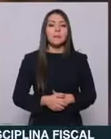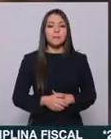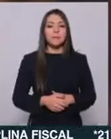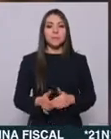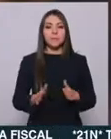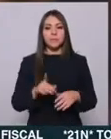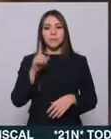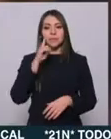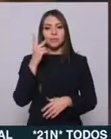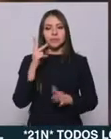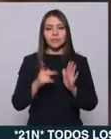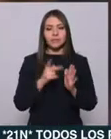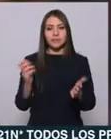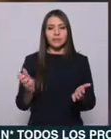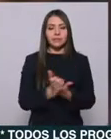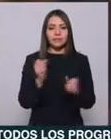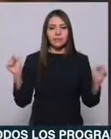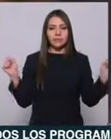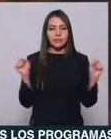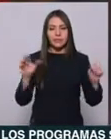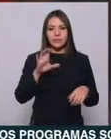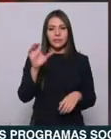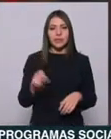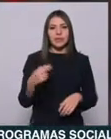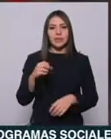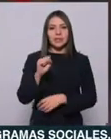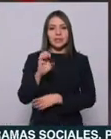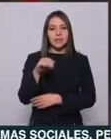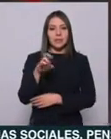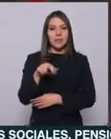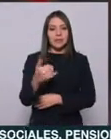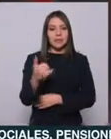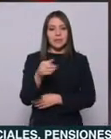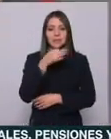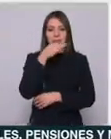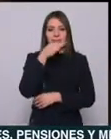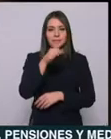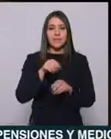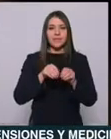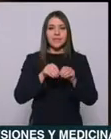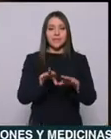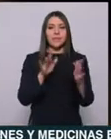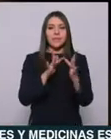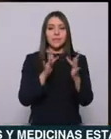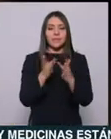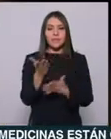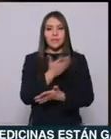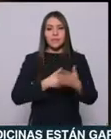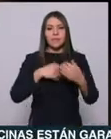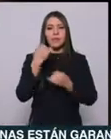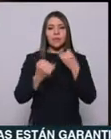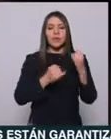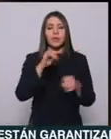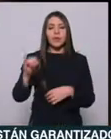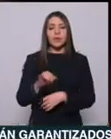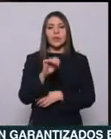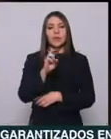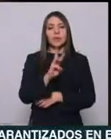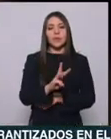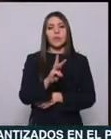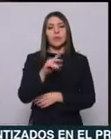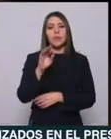La bicampeona olímpica de atletismo sudafricana Caster Semenya dio a conocer a través de sus redes sociales que fichó por el JBW Fútbol Club, un equipo de la